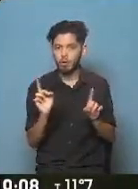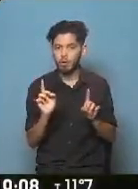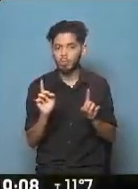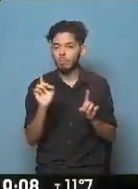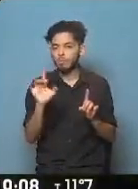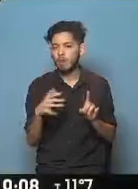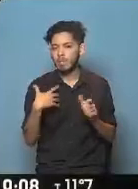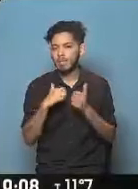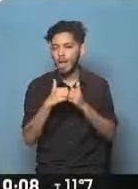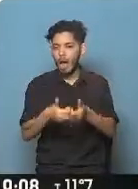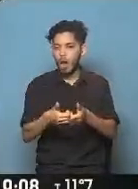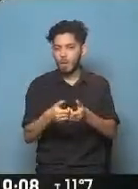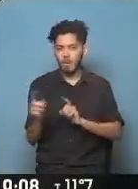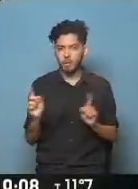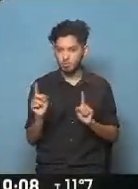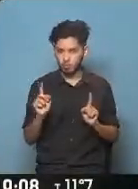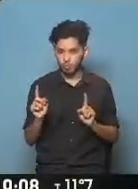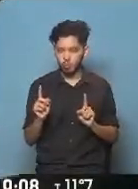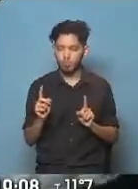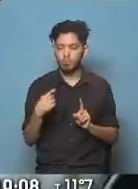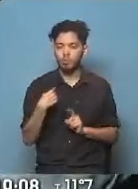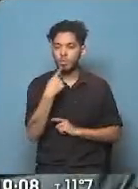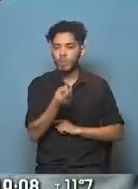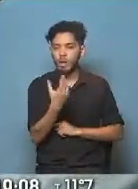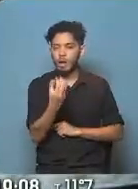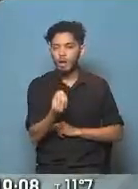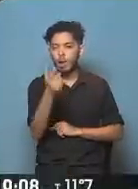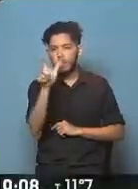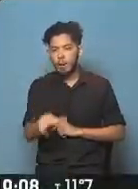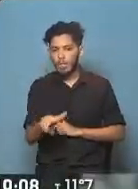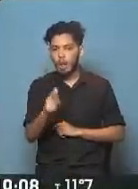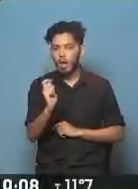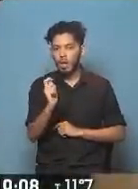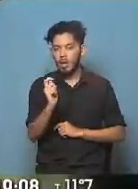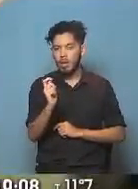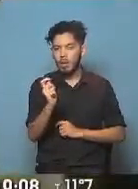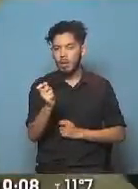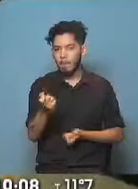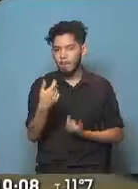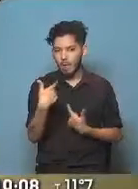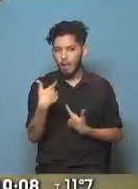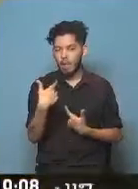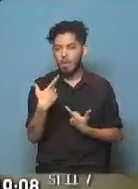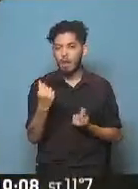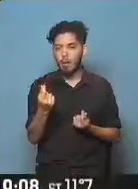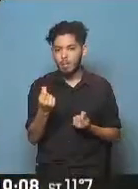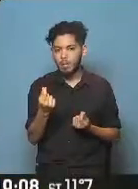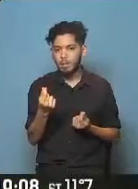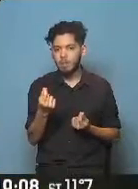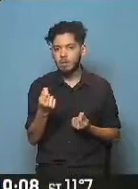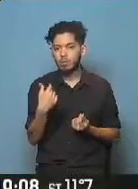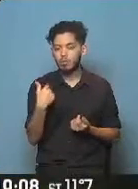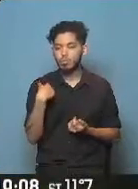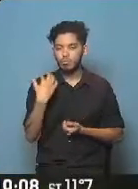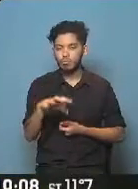simples acompañantes, digo que son las personas que me entregaron el dinero que debía